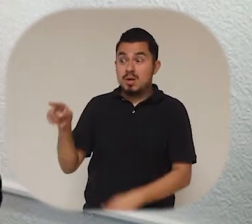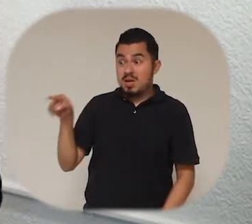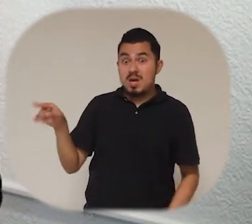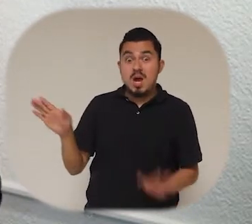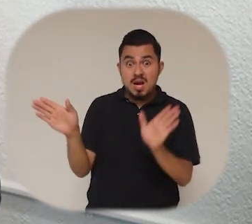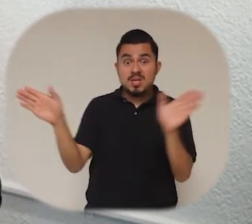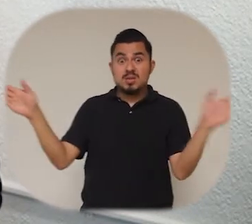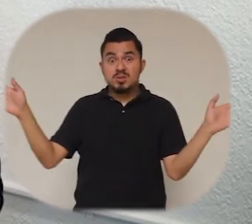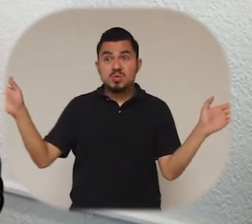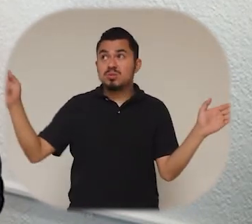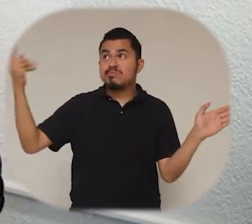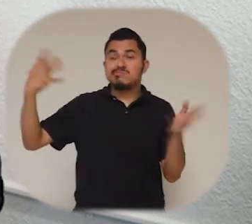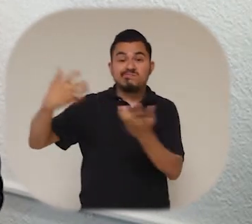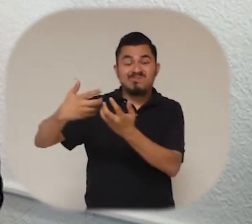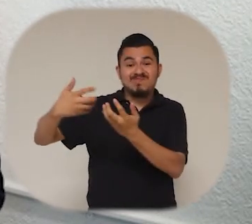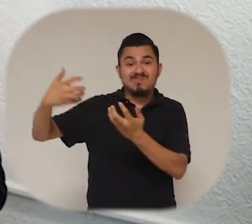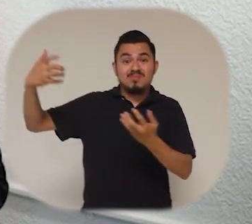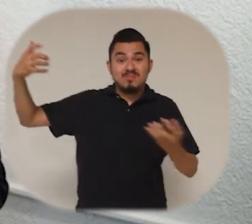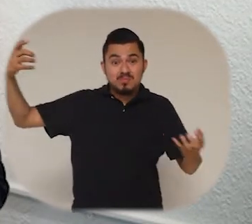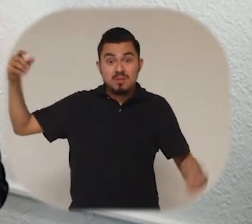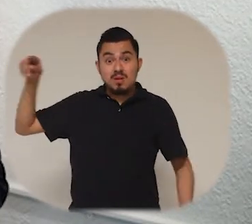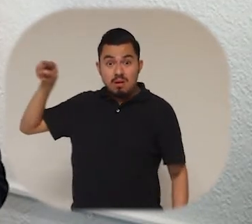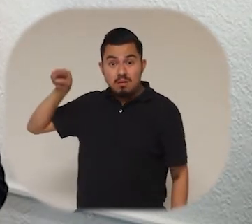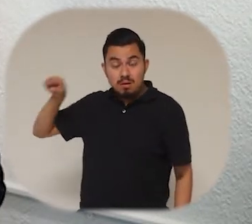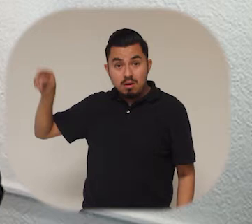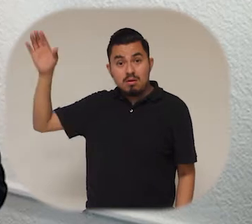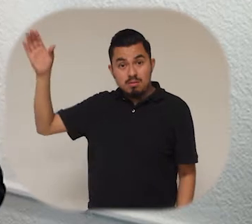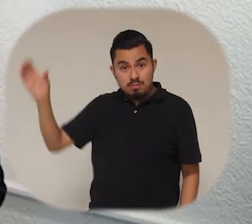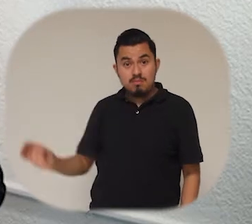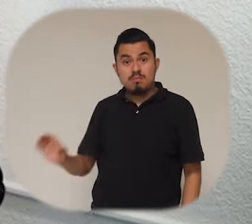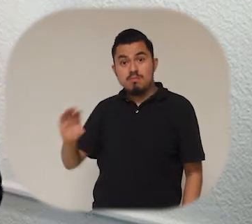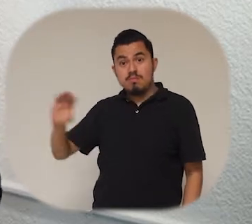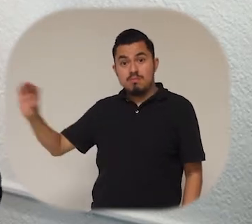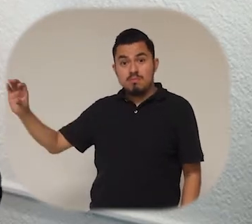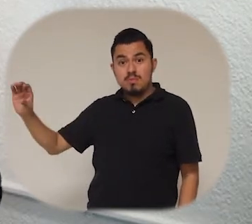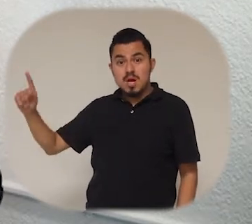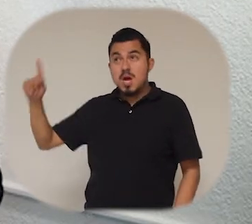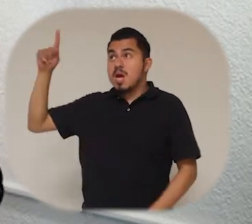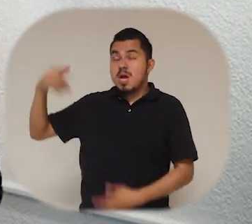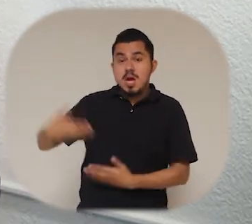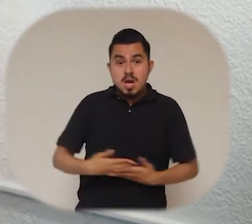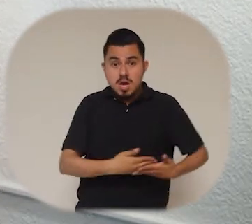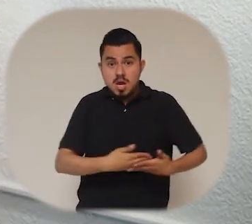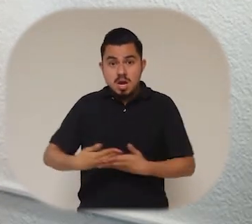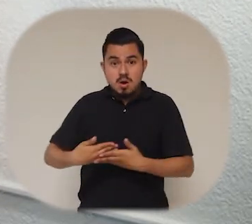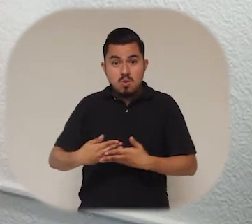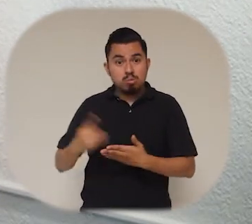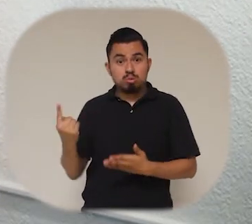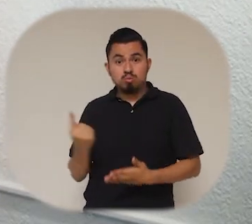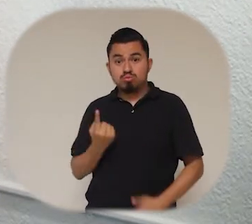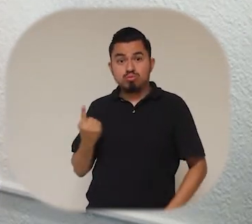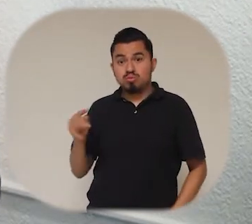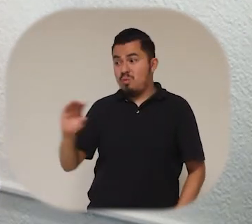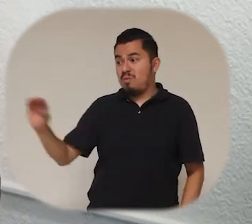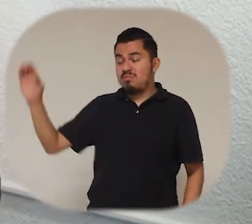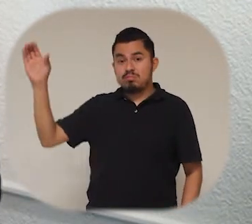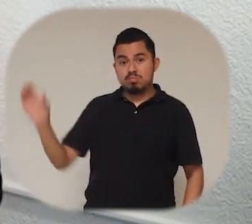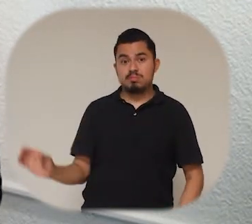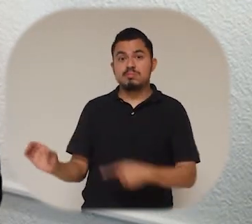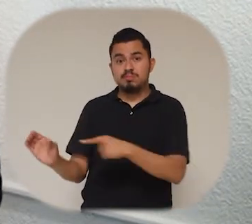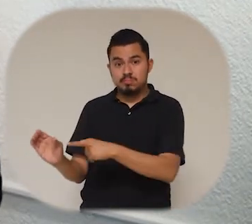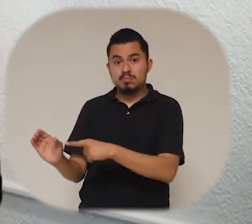el Hijo fue desamparado en la cruz. Esto es algo que no puede ser imaginado, por lo